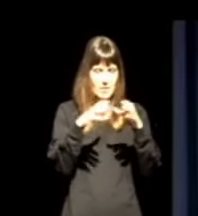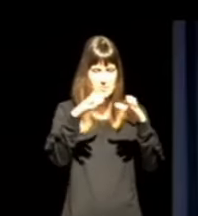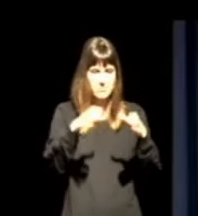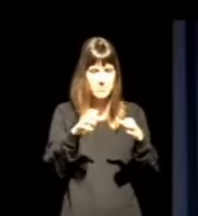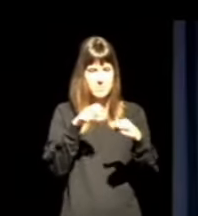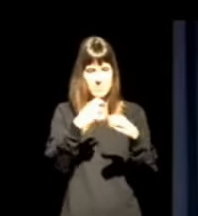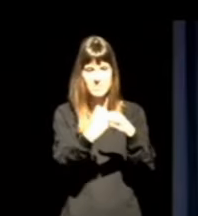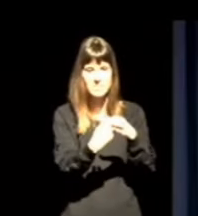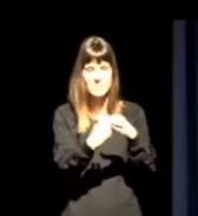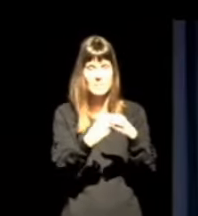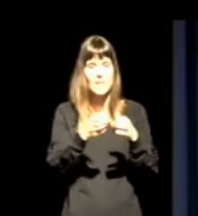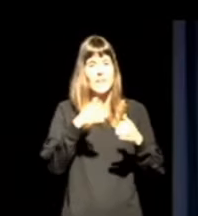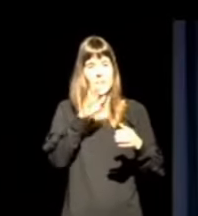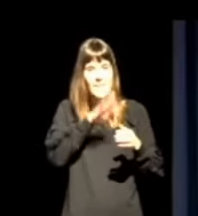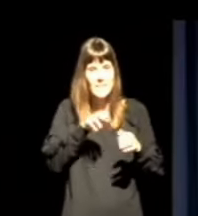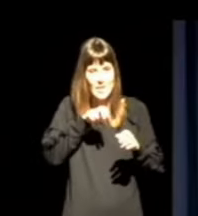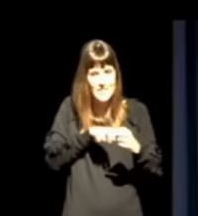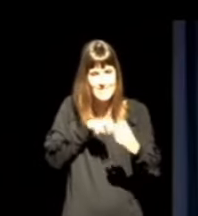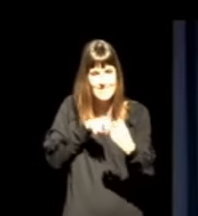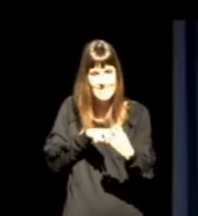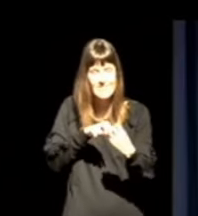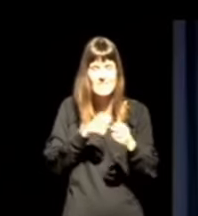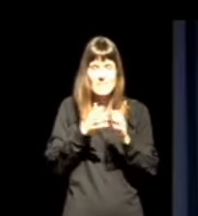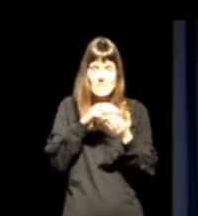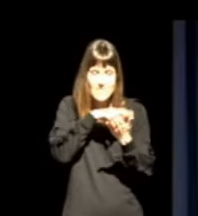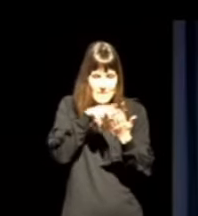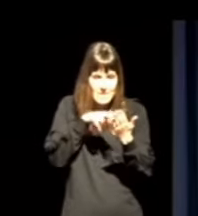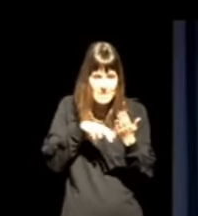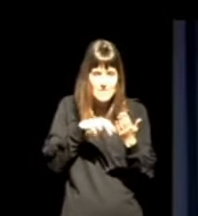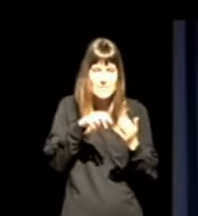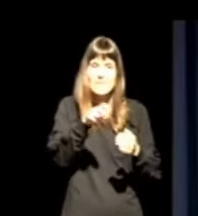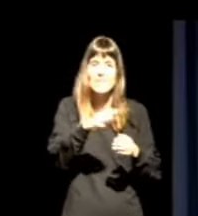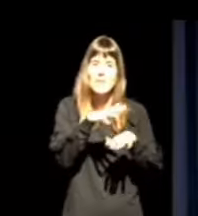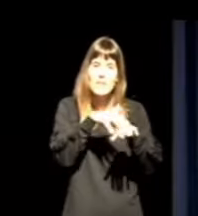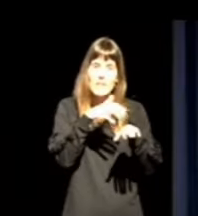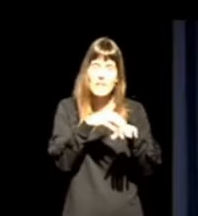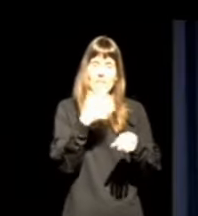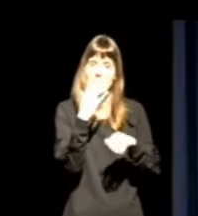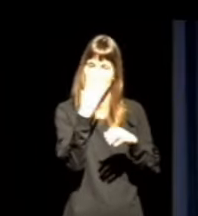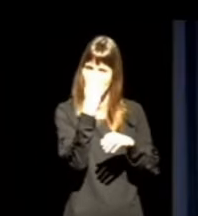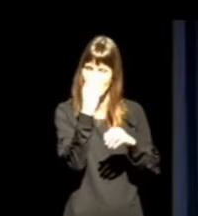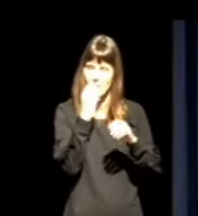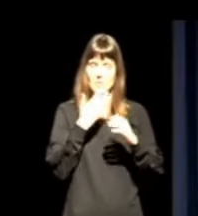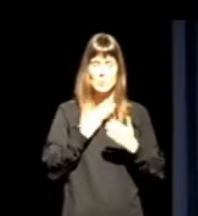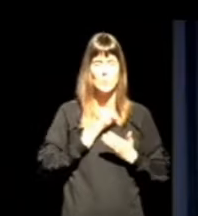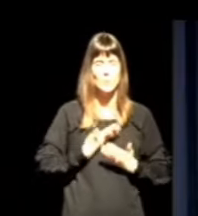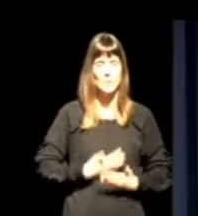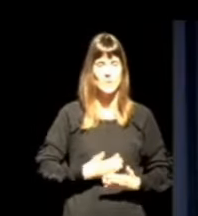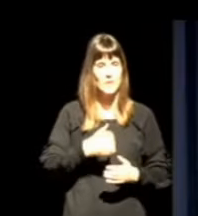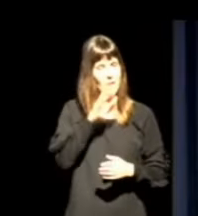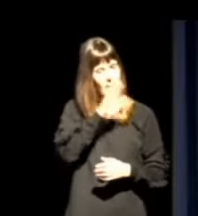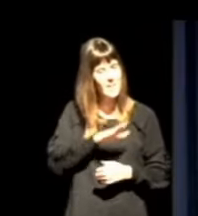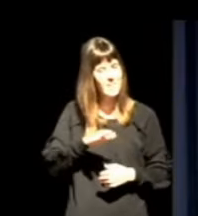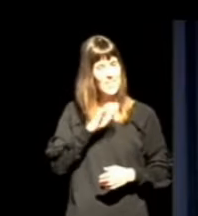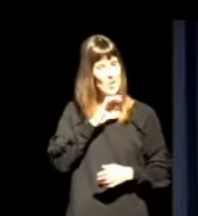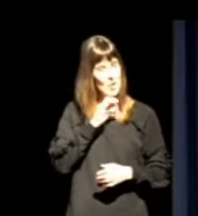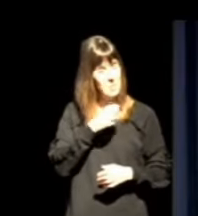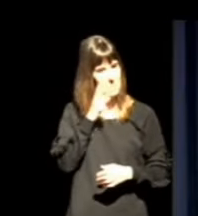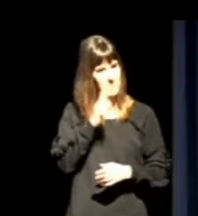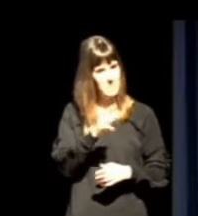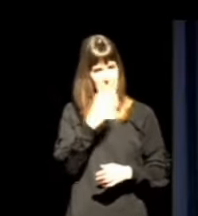o el gato se relaja y el niño aprende más a leer y se siente alegría de que el perro